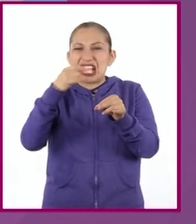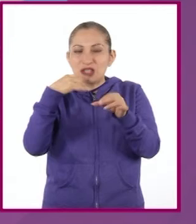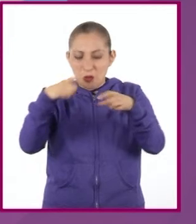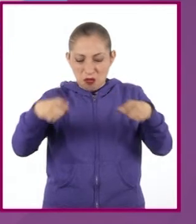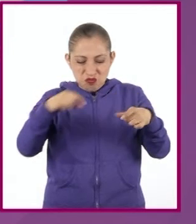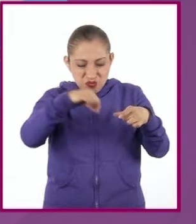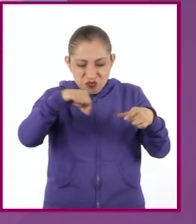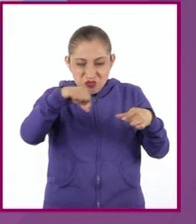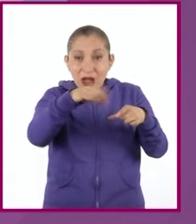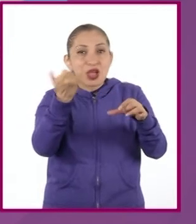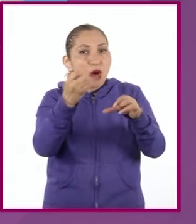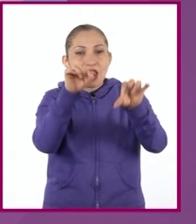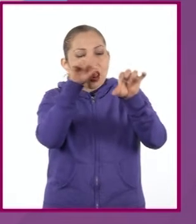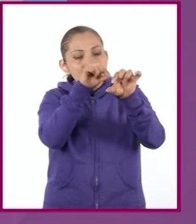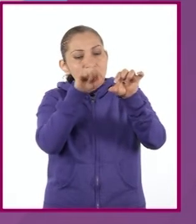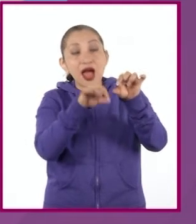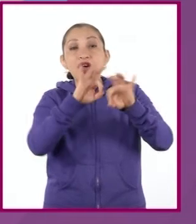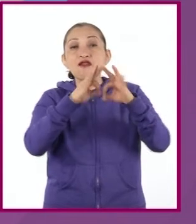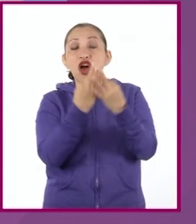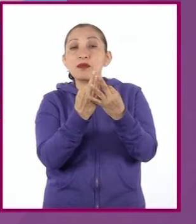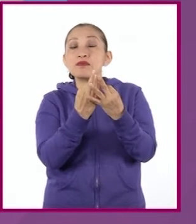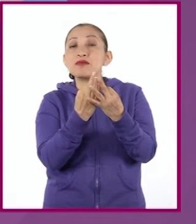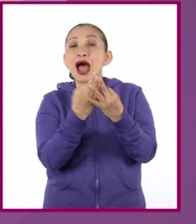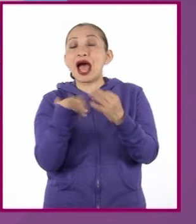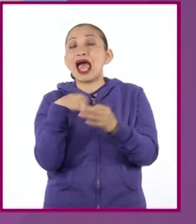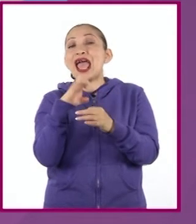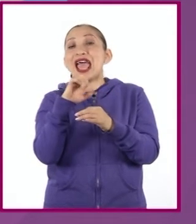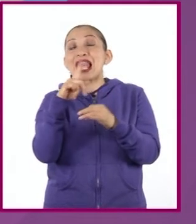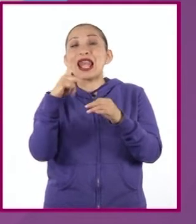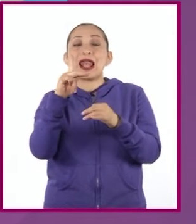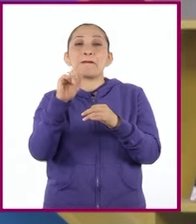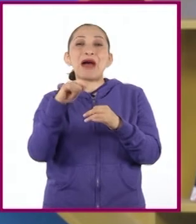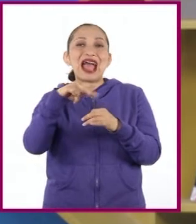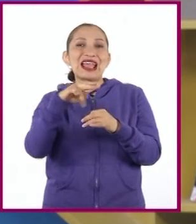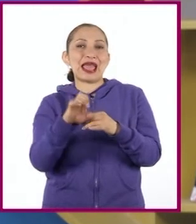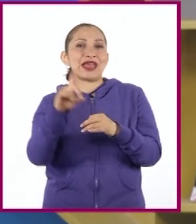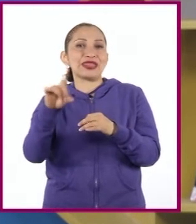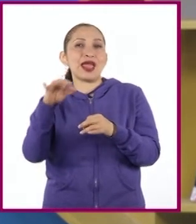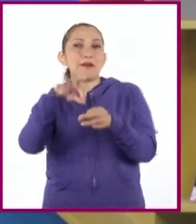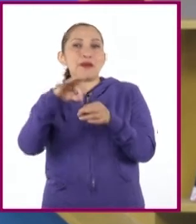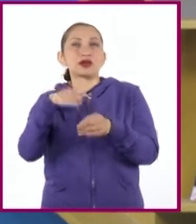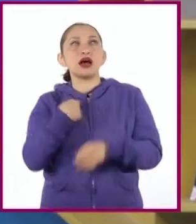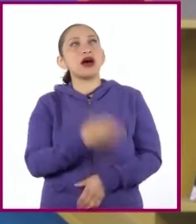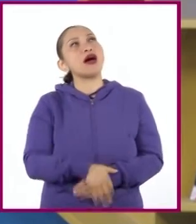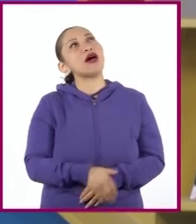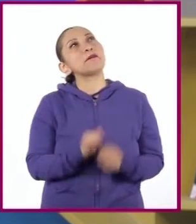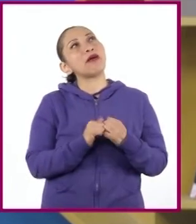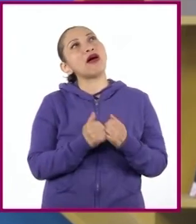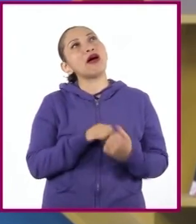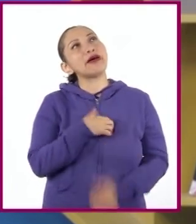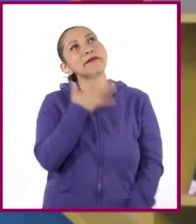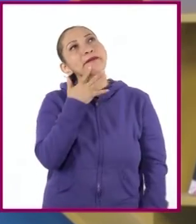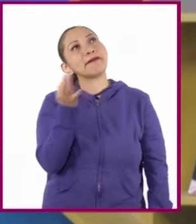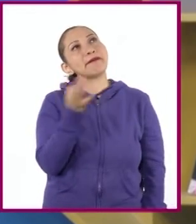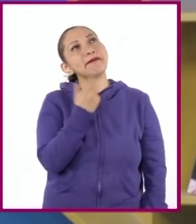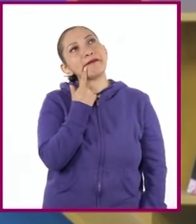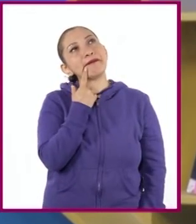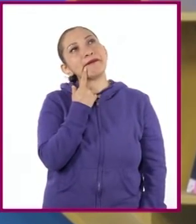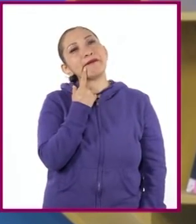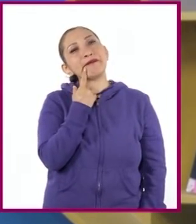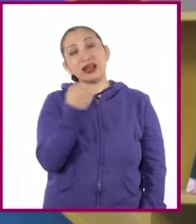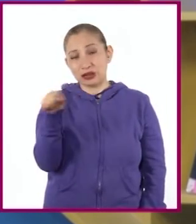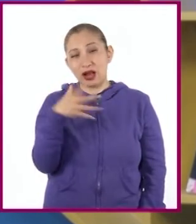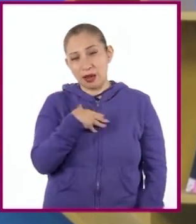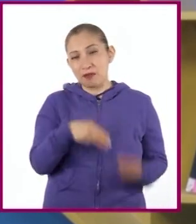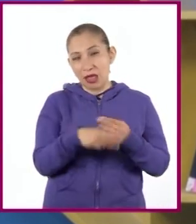eso se le conoce como el modelo atómico del panqué de pasas. ¡Ay, un panqué! ¡Qué rico, maestra! ¿No tiene entre